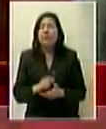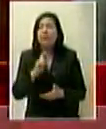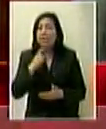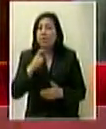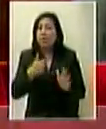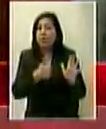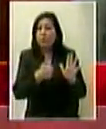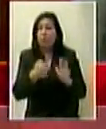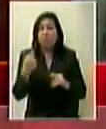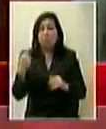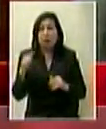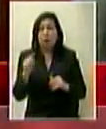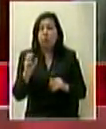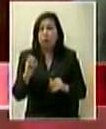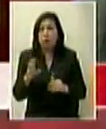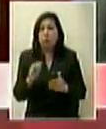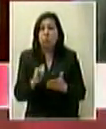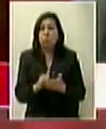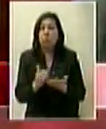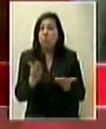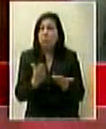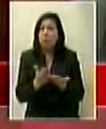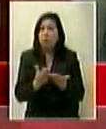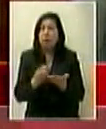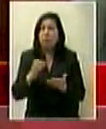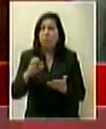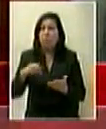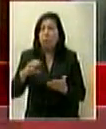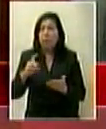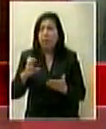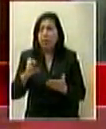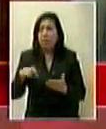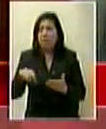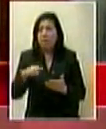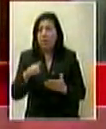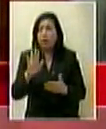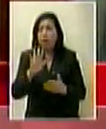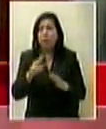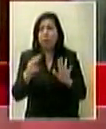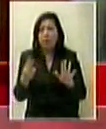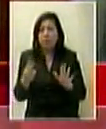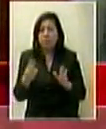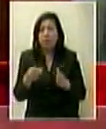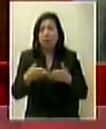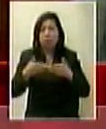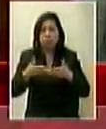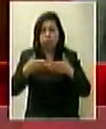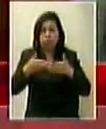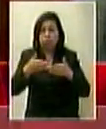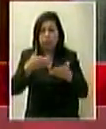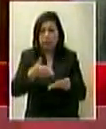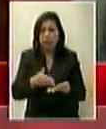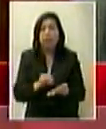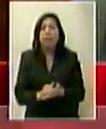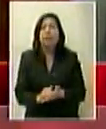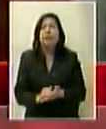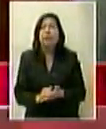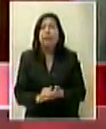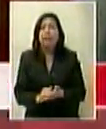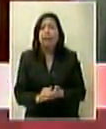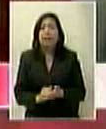requiere 600 millones de soles según estudio de Fondepes. Tenemos 57 desembarcaderos en el